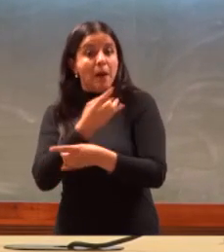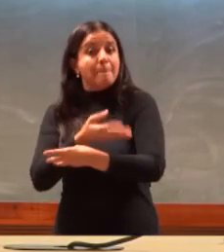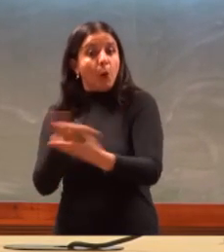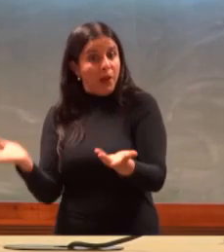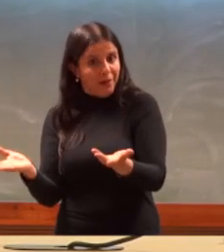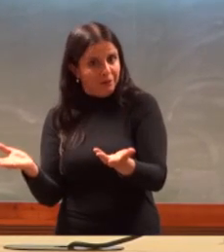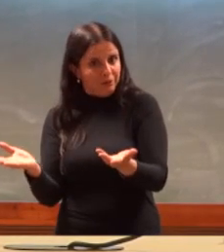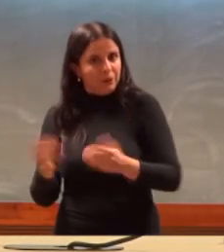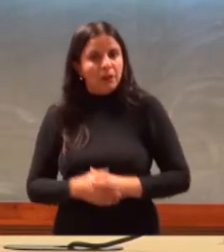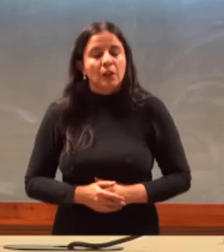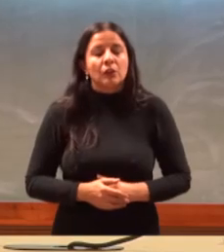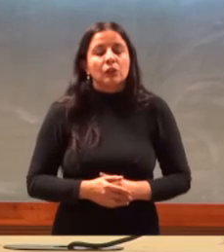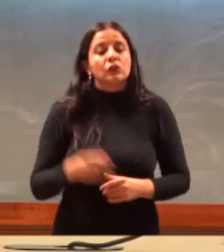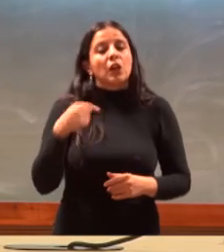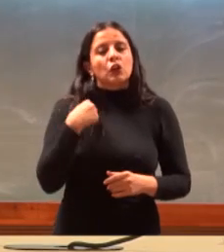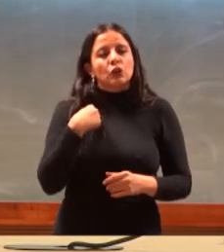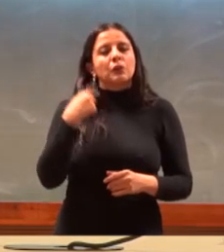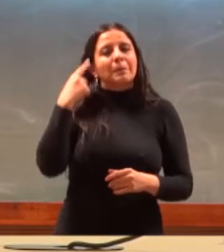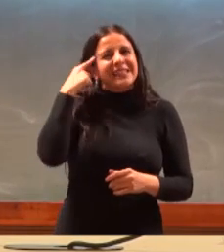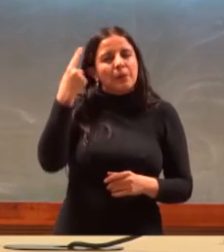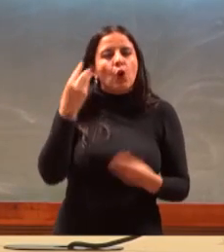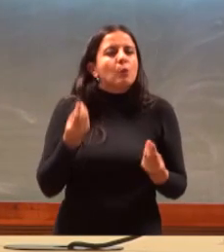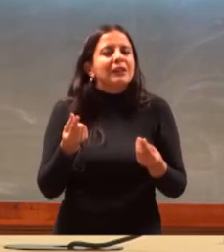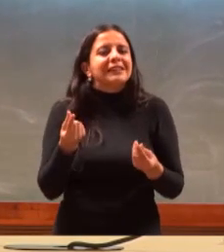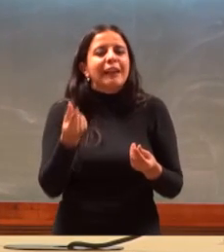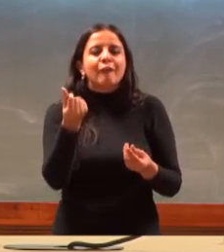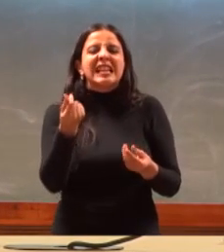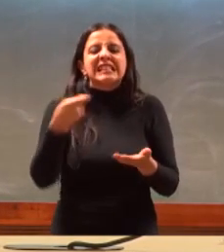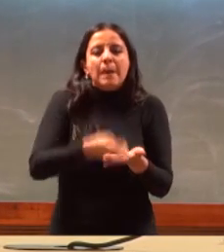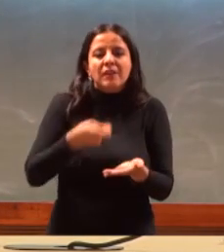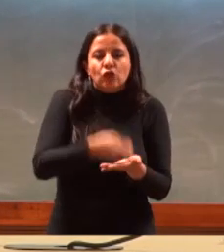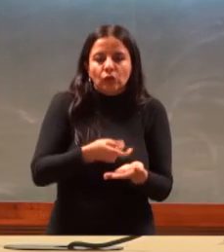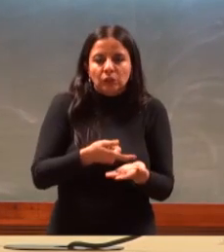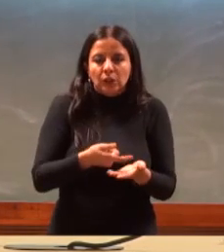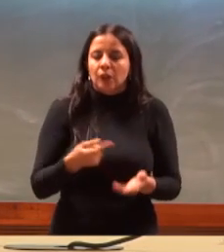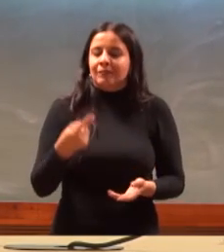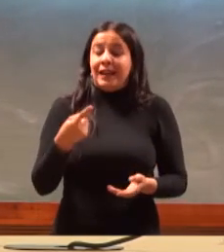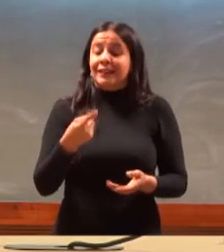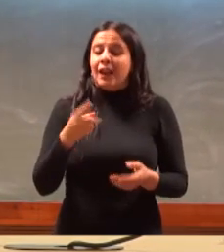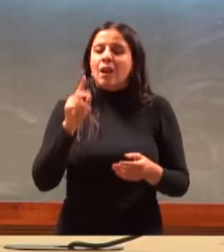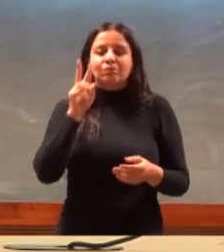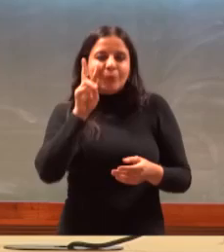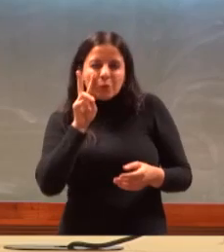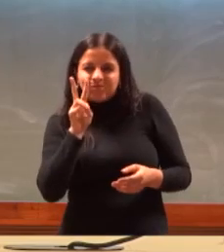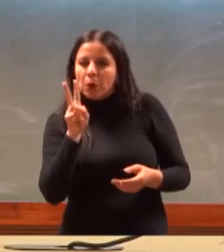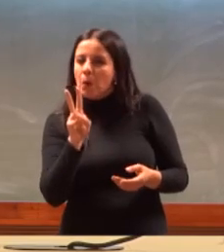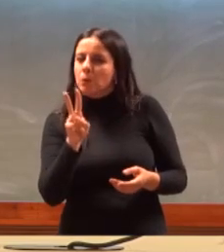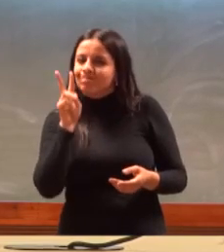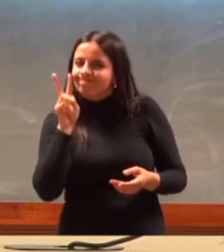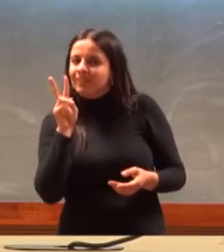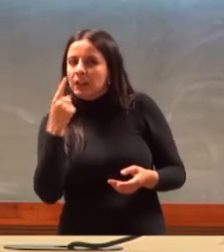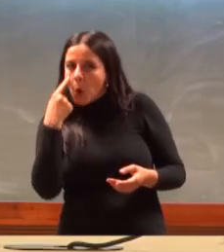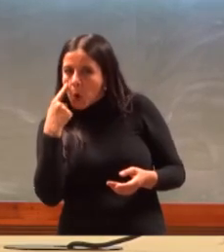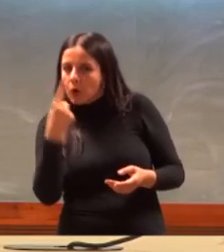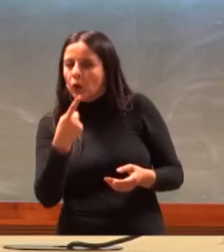contra de todo lo que tenga que ver con gerenciamiento consorcios financiamiento marcación o el avance de modelos neoconservadores que quieren insertarse en la